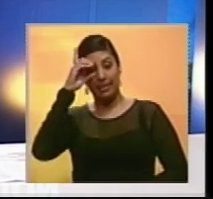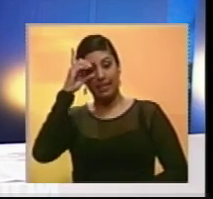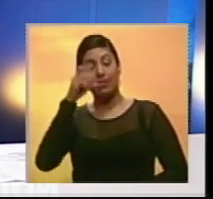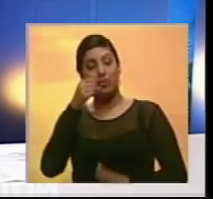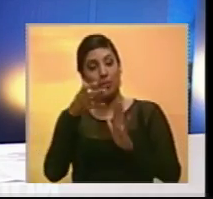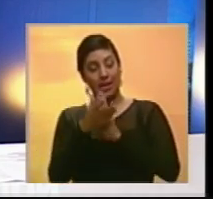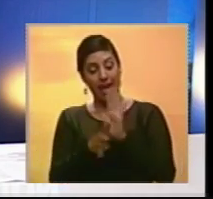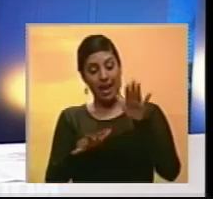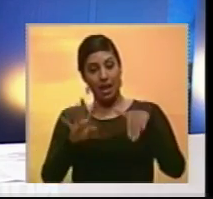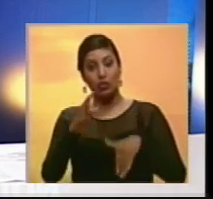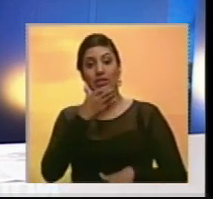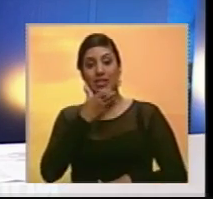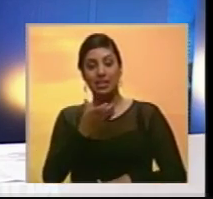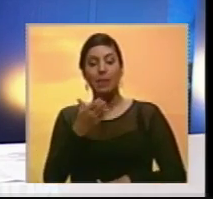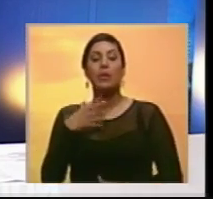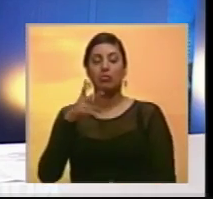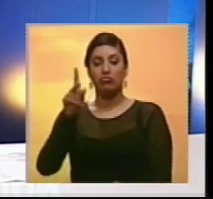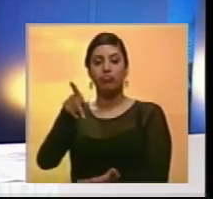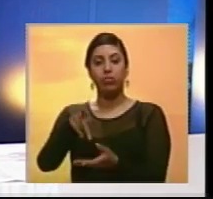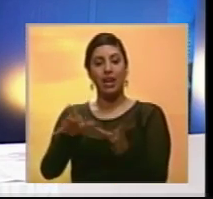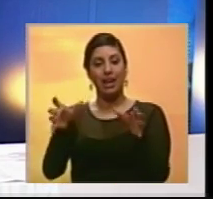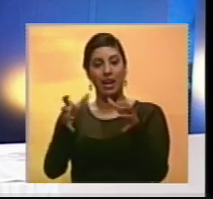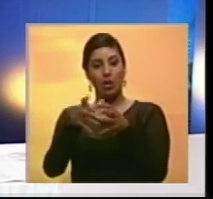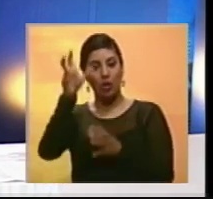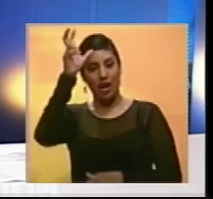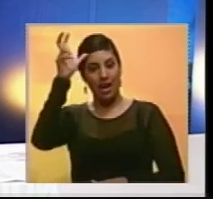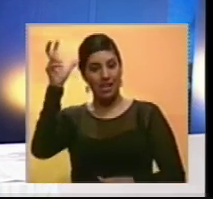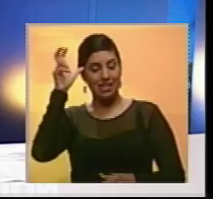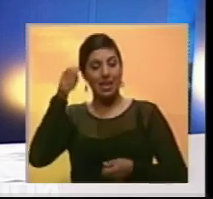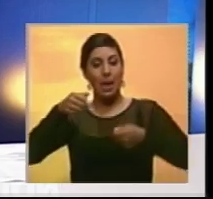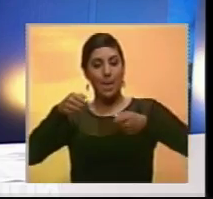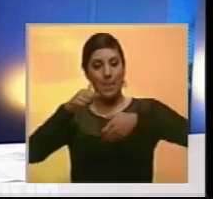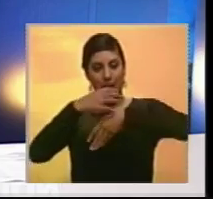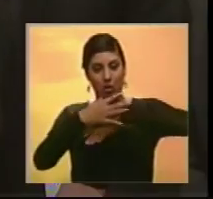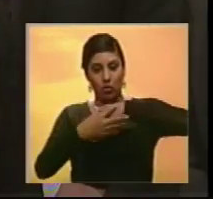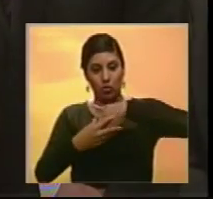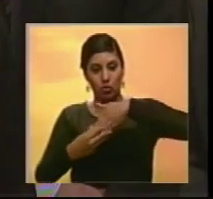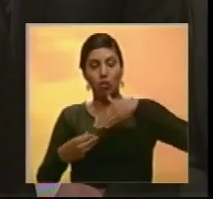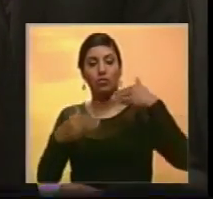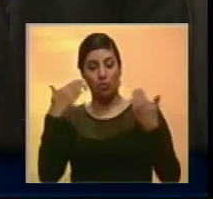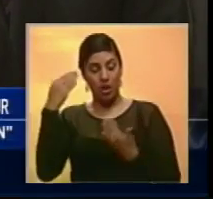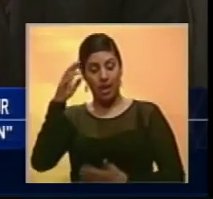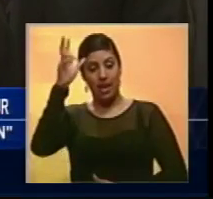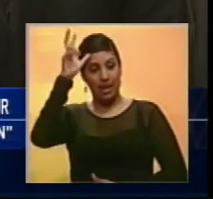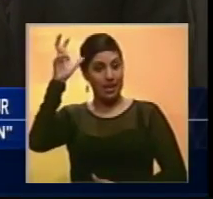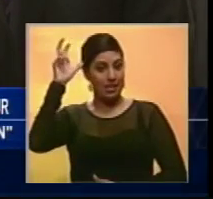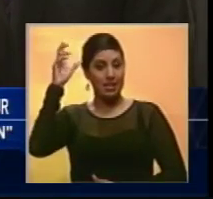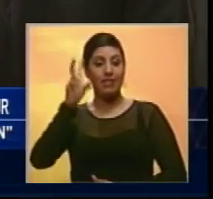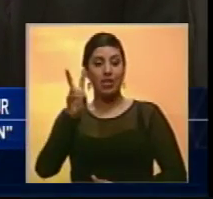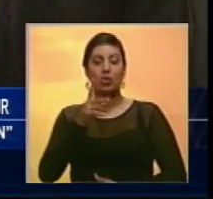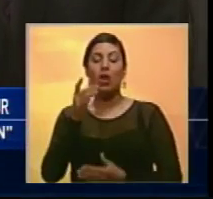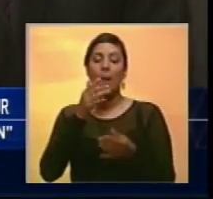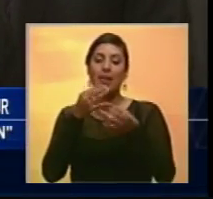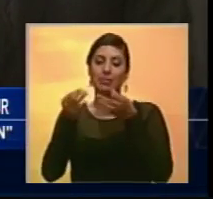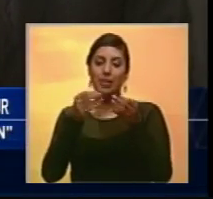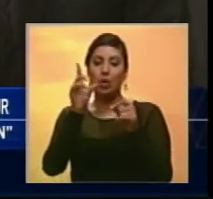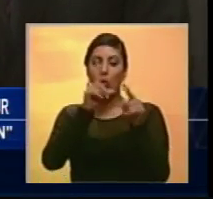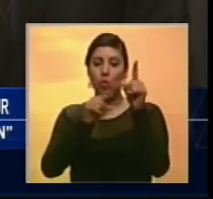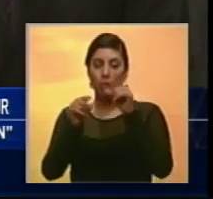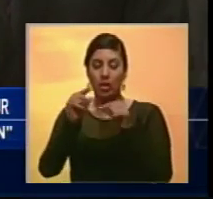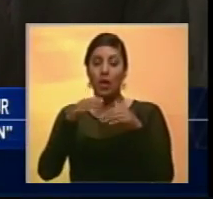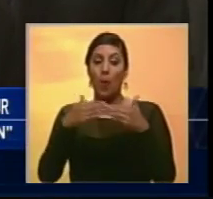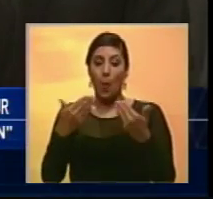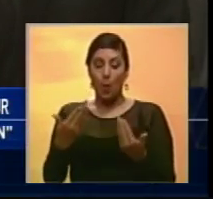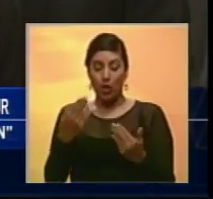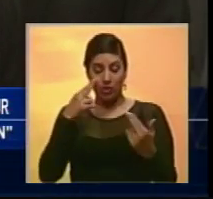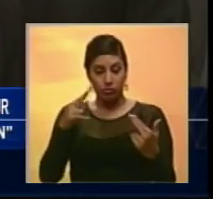que el 14 de diciembre estará presente en una reunión de cancilleres del Mercosur. La canciller venezolana explicó a través de su cuenta en Twitter que debido